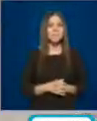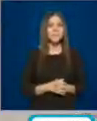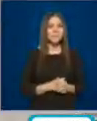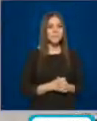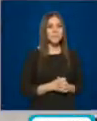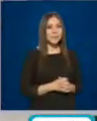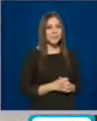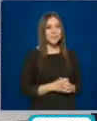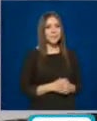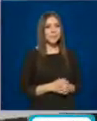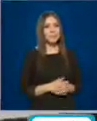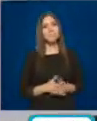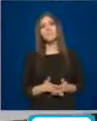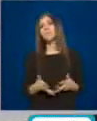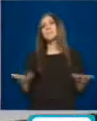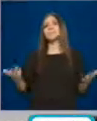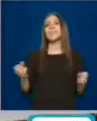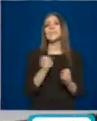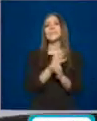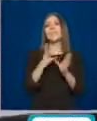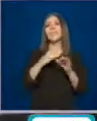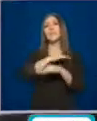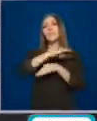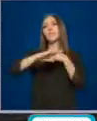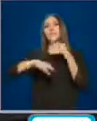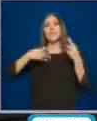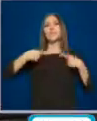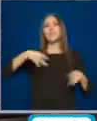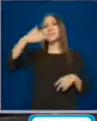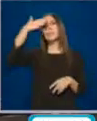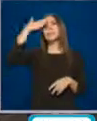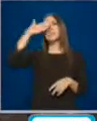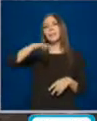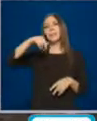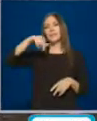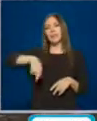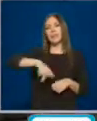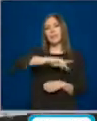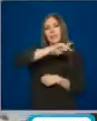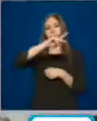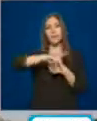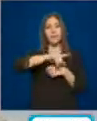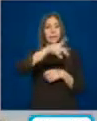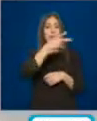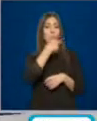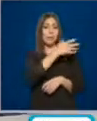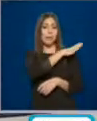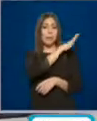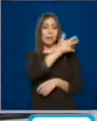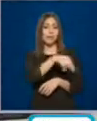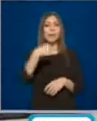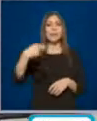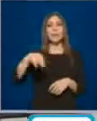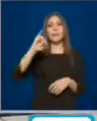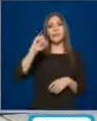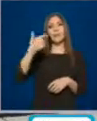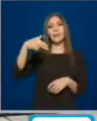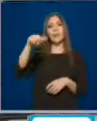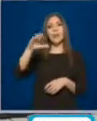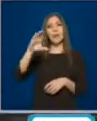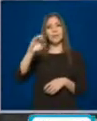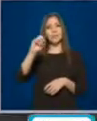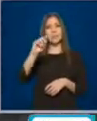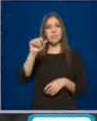Claro, tío Alberto, cualquiera lo sabe en este país que el general se llama Ignacio